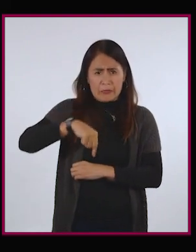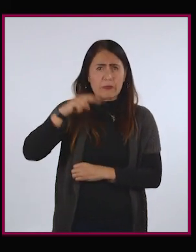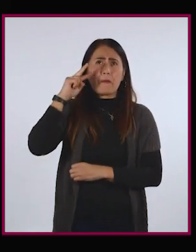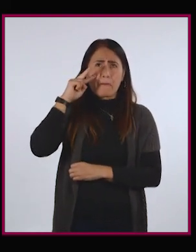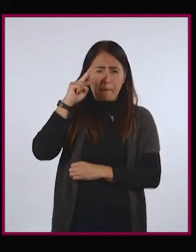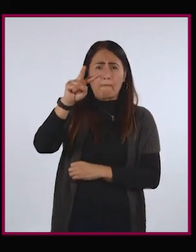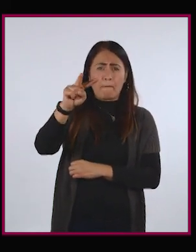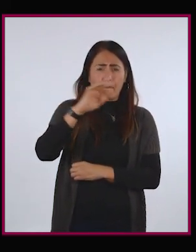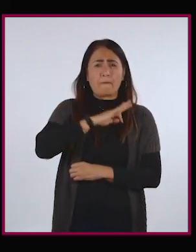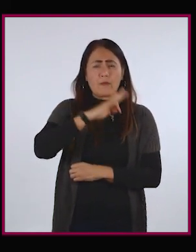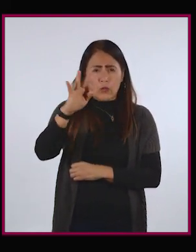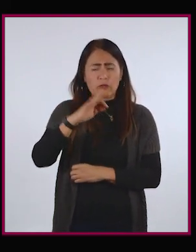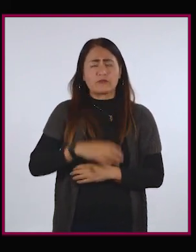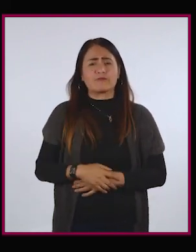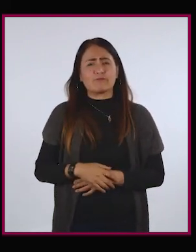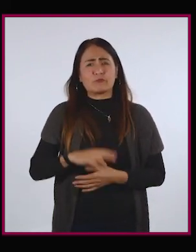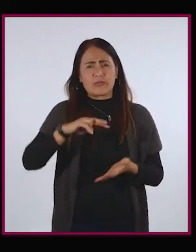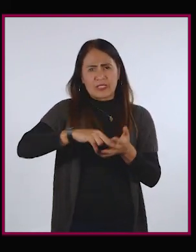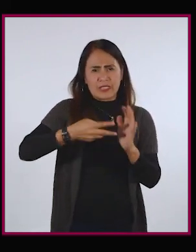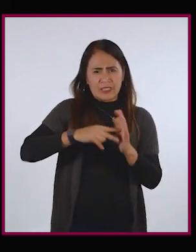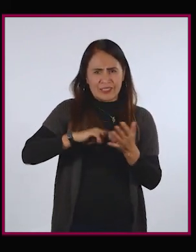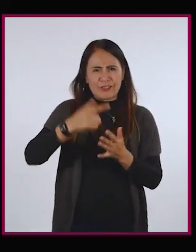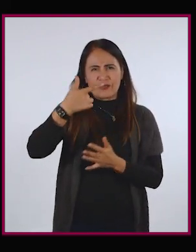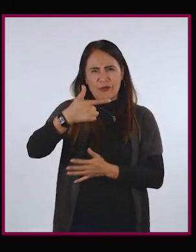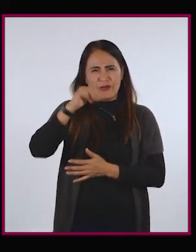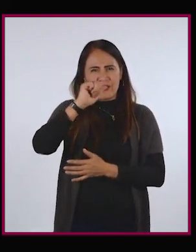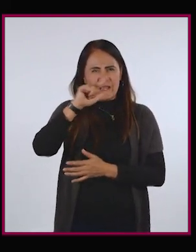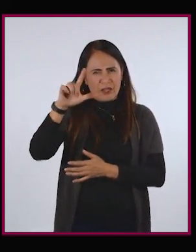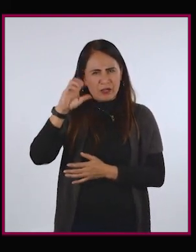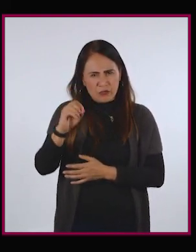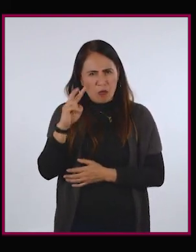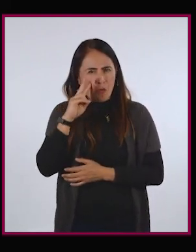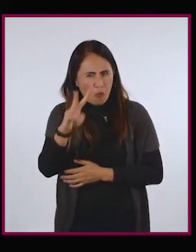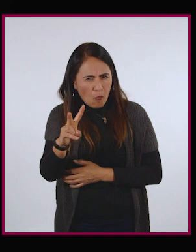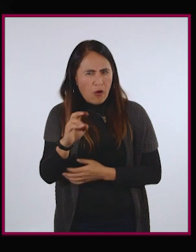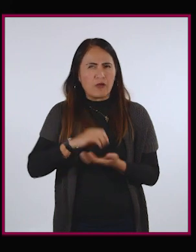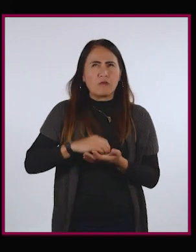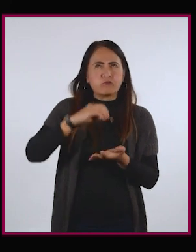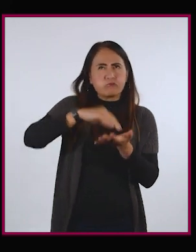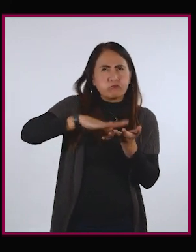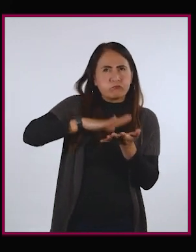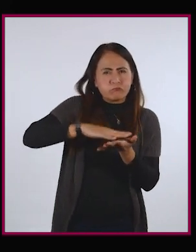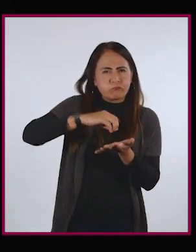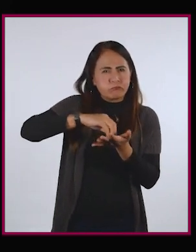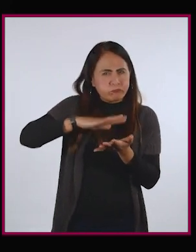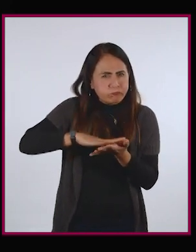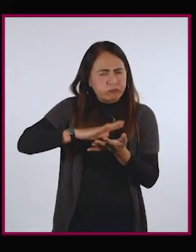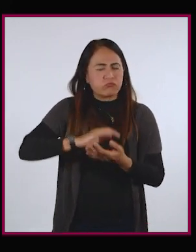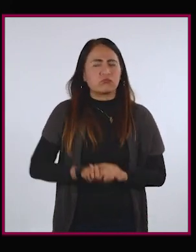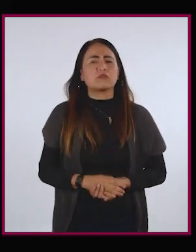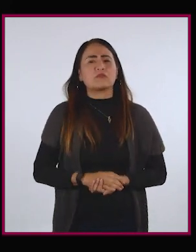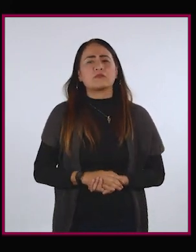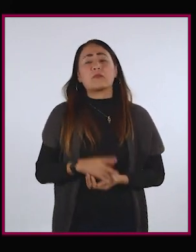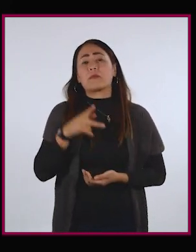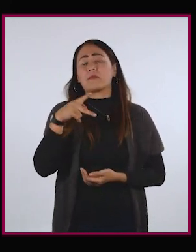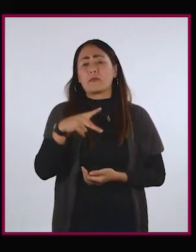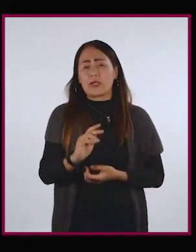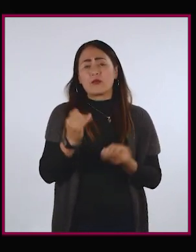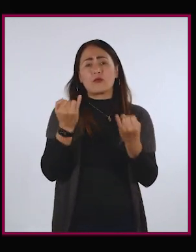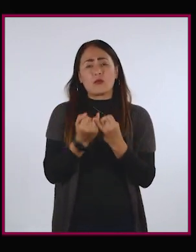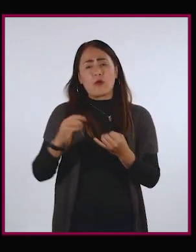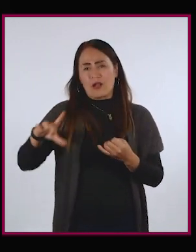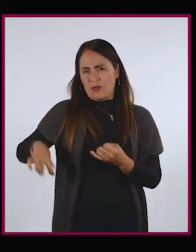México. Por supuesto, el ingeniero Gallo tomó sus precauciones para registrar el fenómeno y además